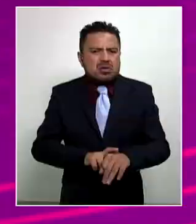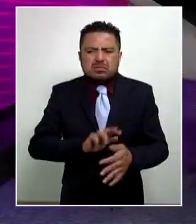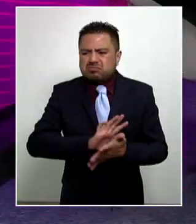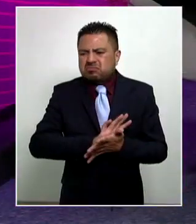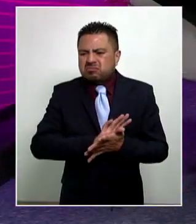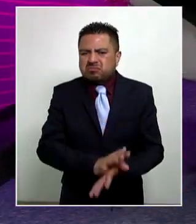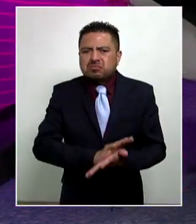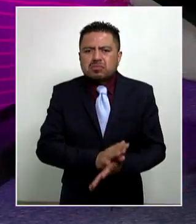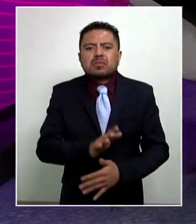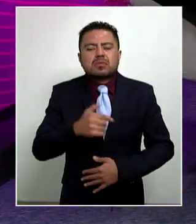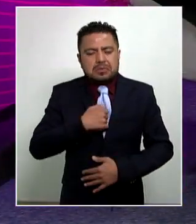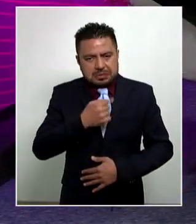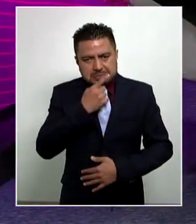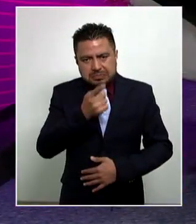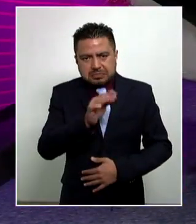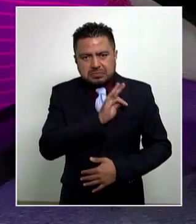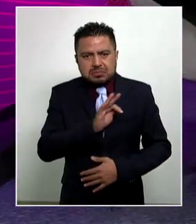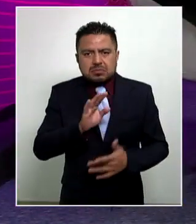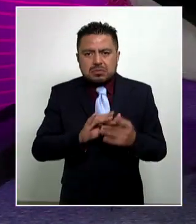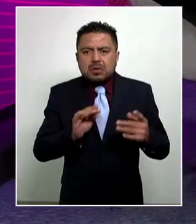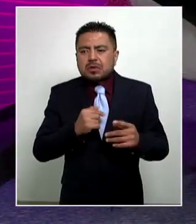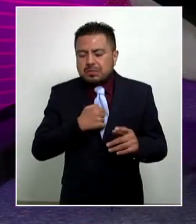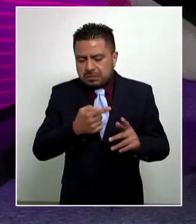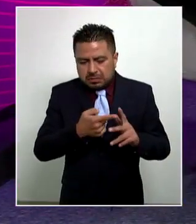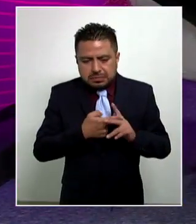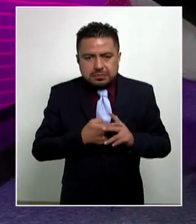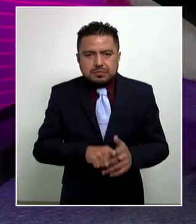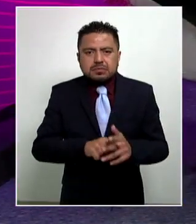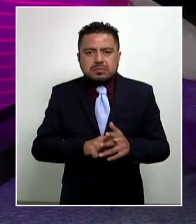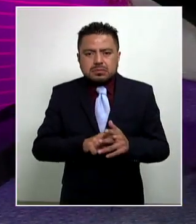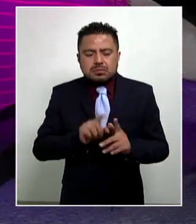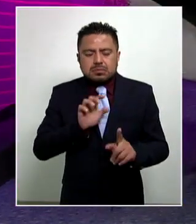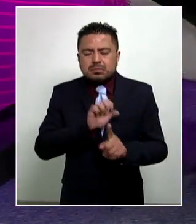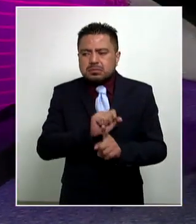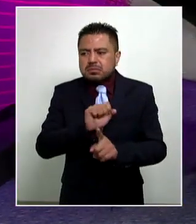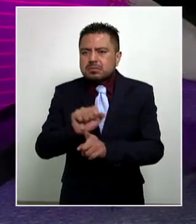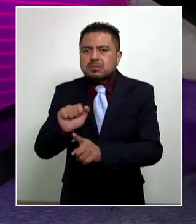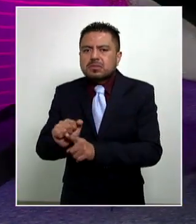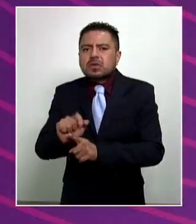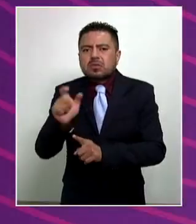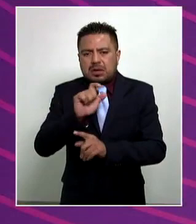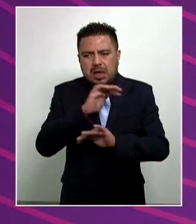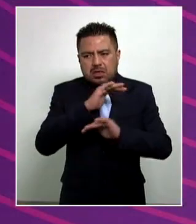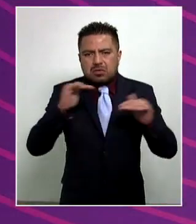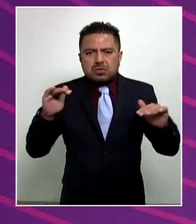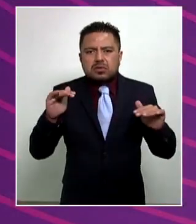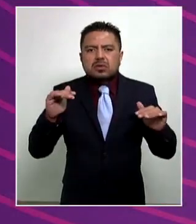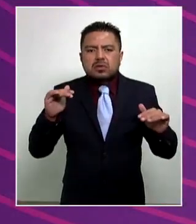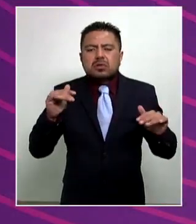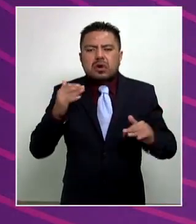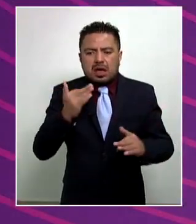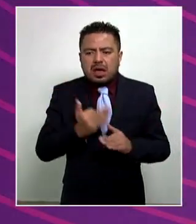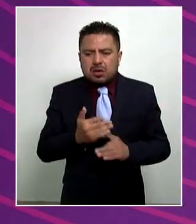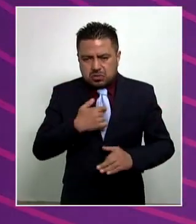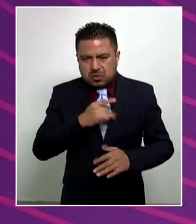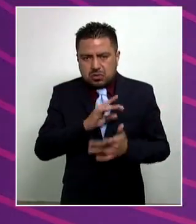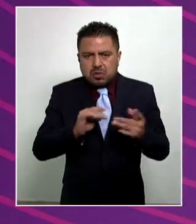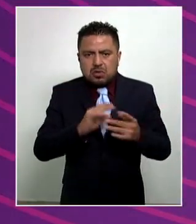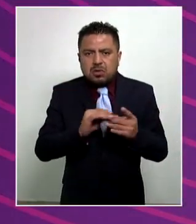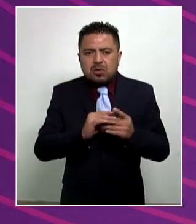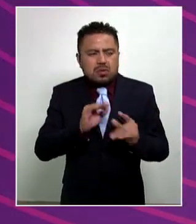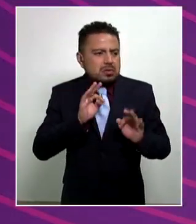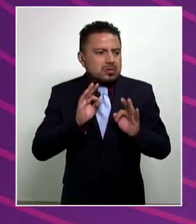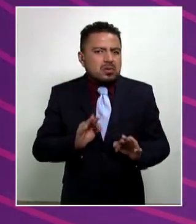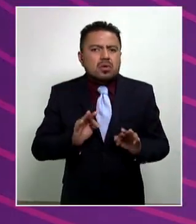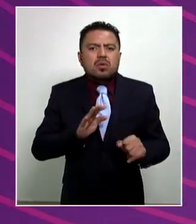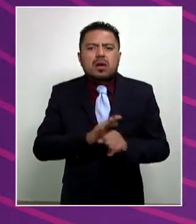discriminaciones? Mira, yo te puedo decir que uno lo empieza a visibilizar ya estando en etapa adulta. Yo lo puedo decir ya desde